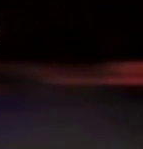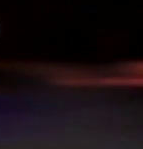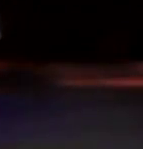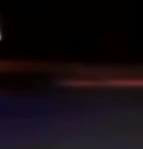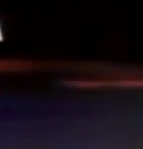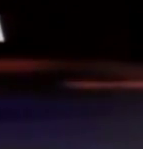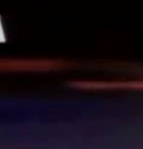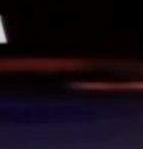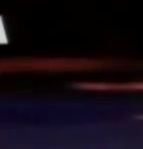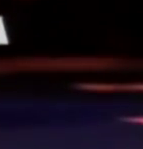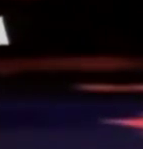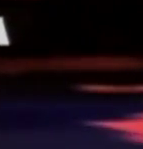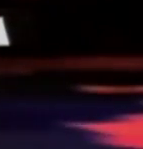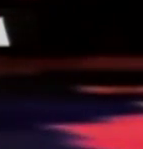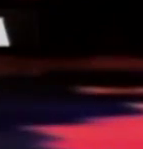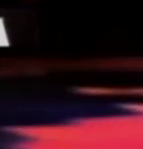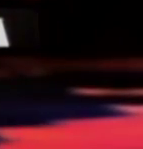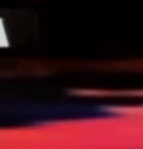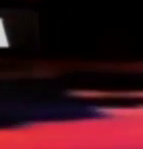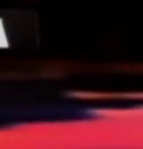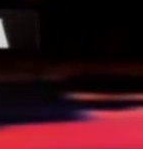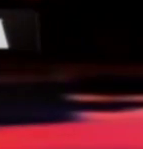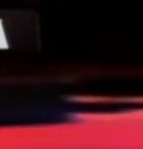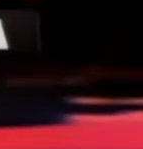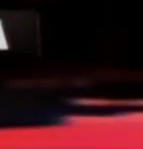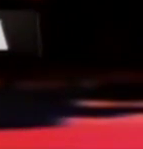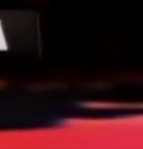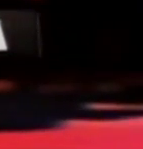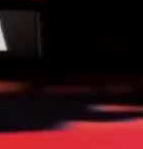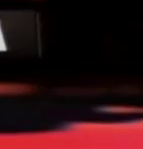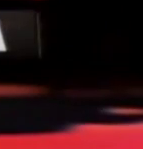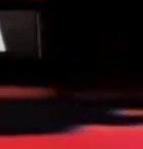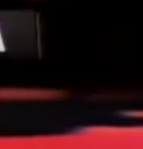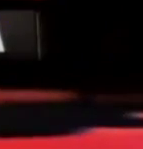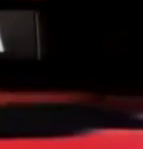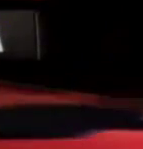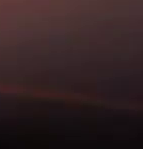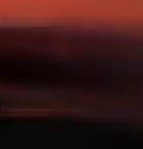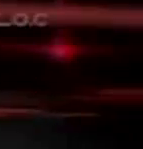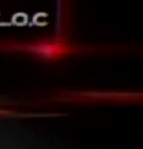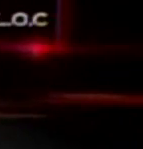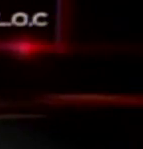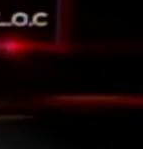Telerama Noticias presenta su segmento Entrevista.